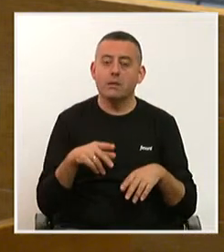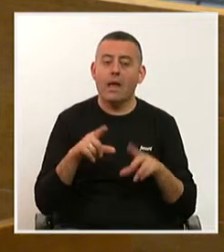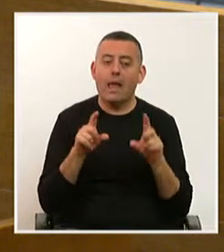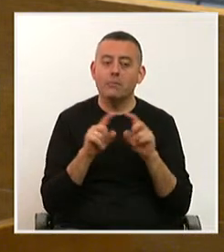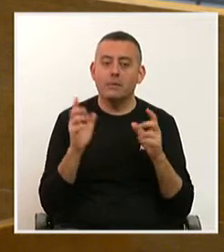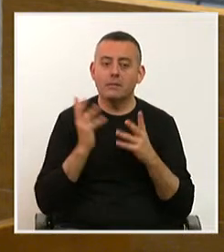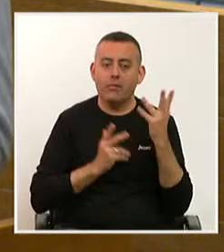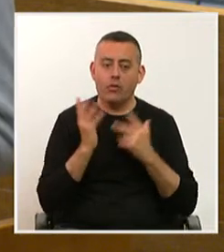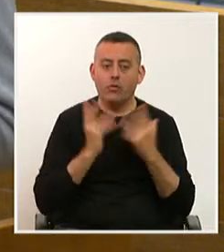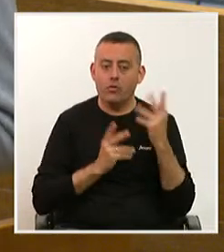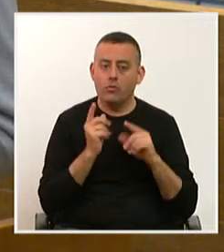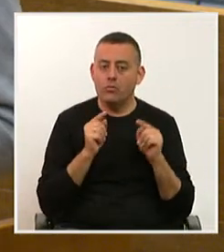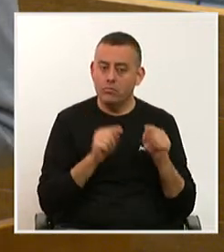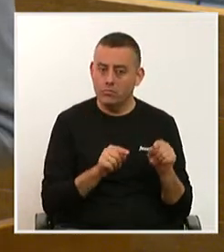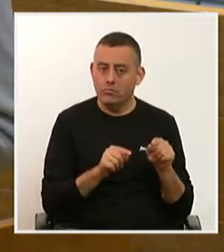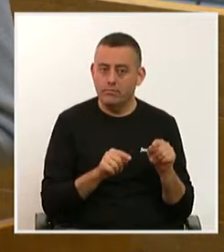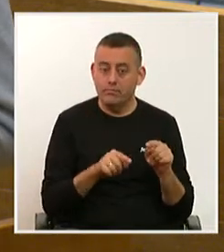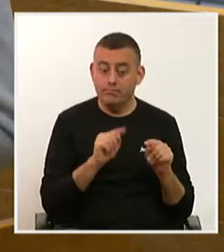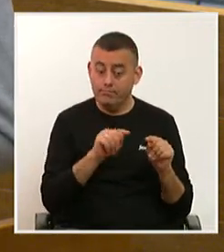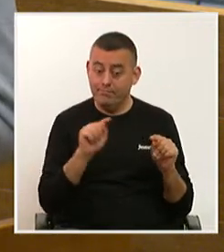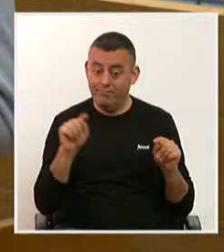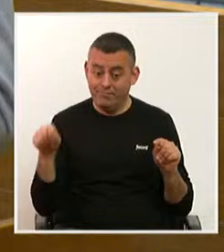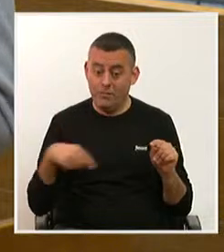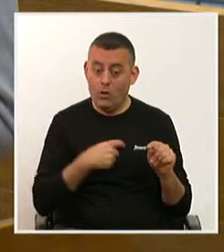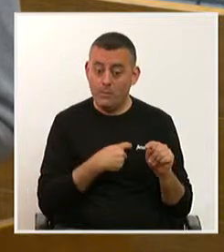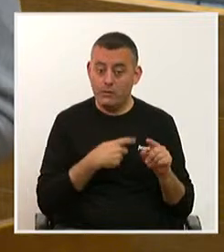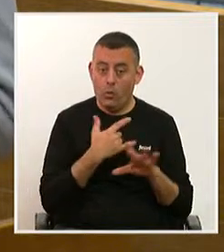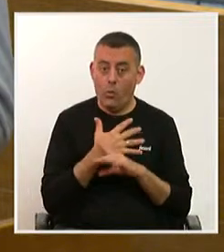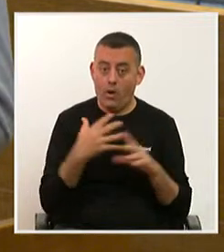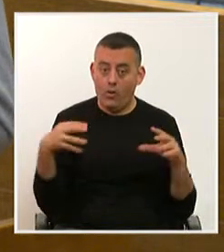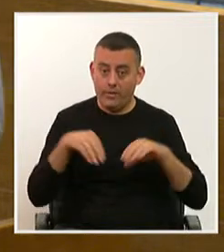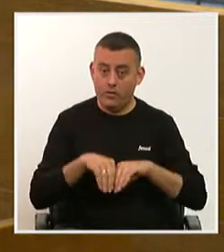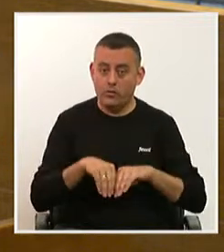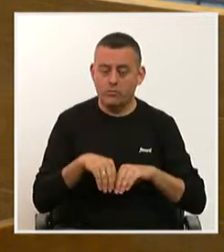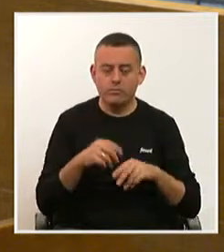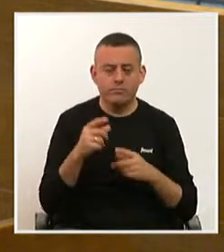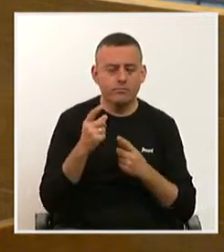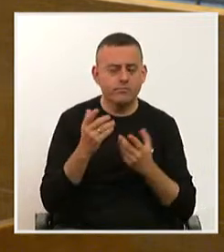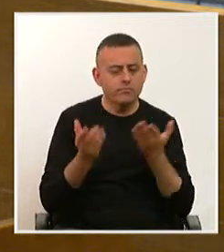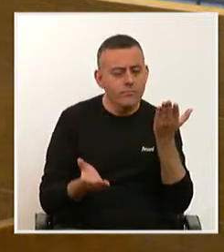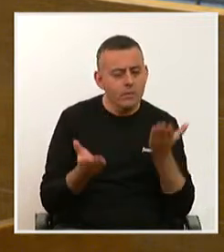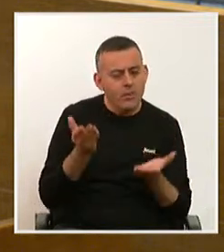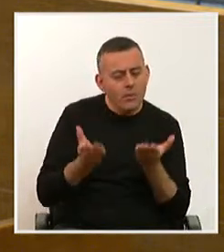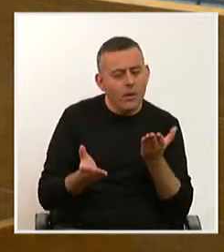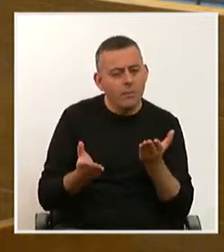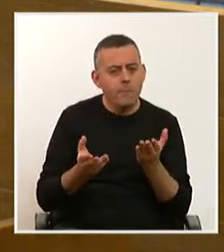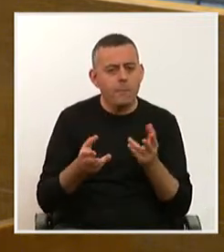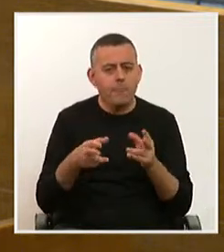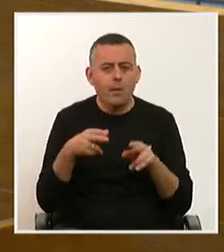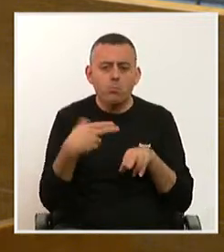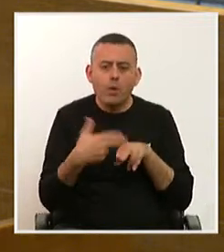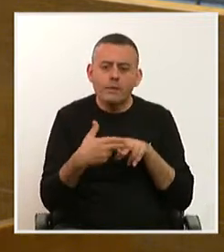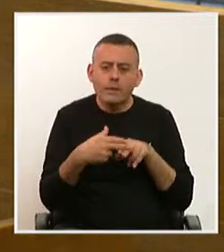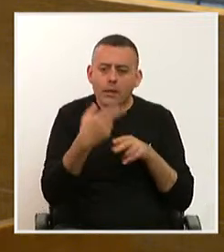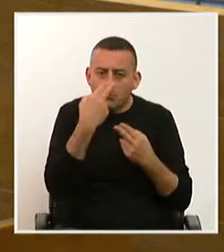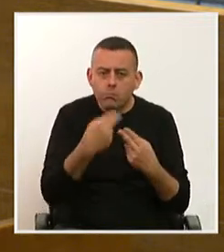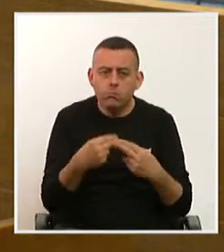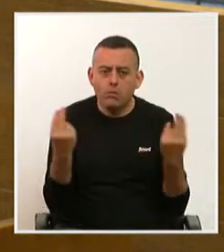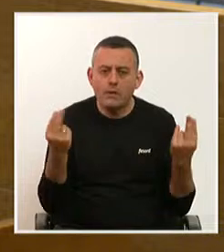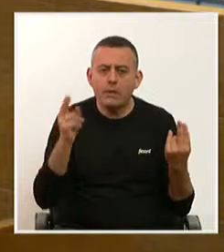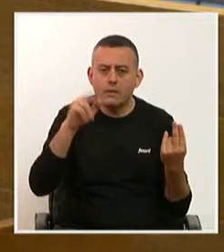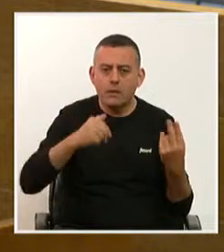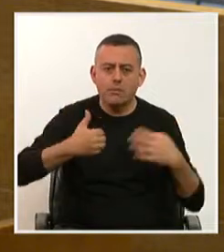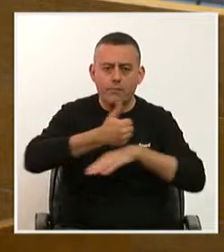adistra una de Fun de la comis del esar polítiques públiques y inis del